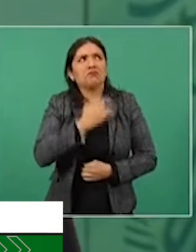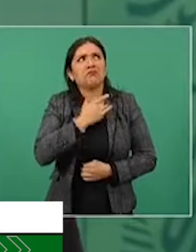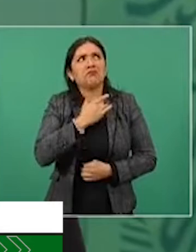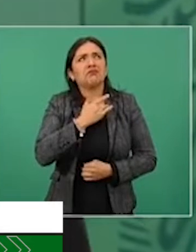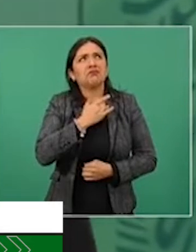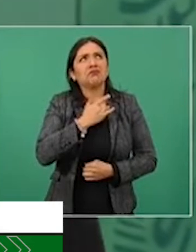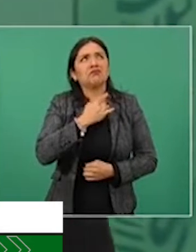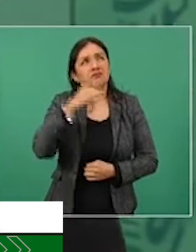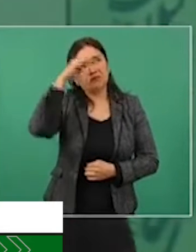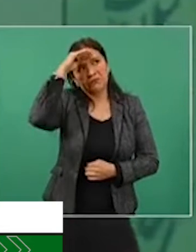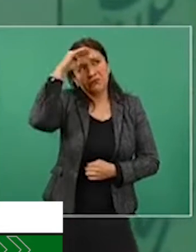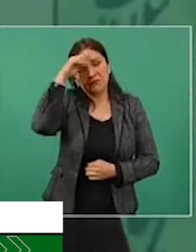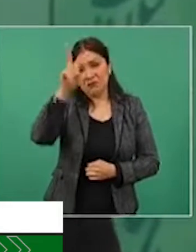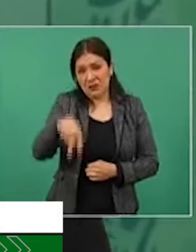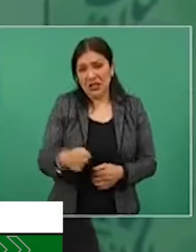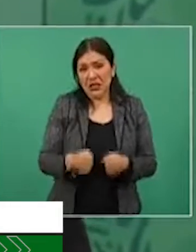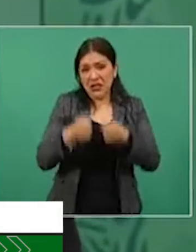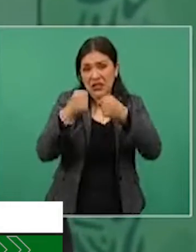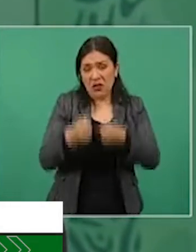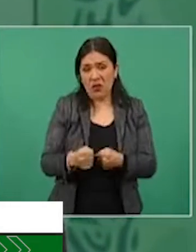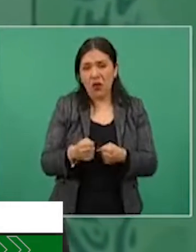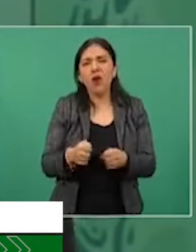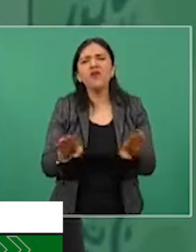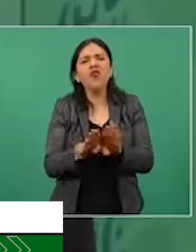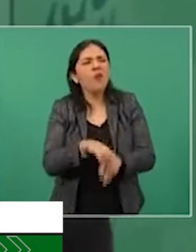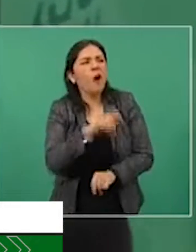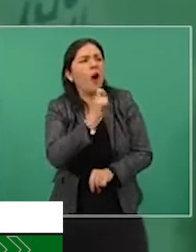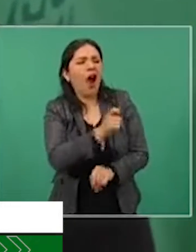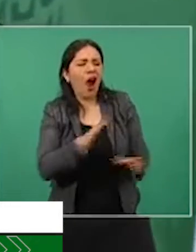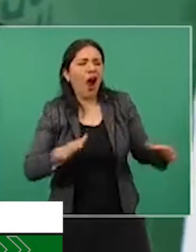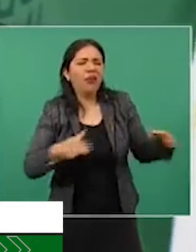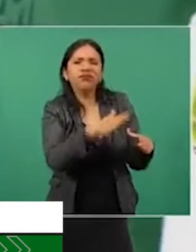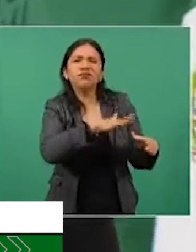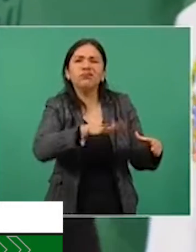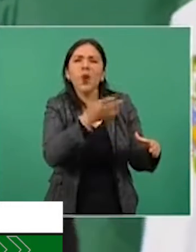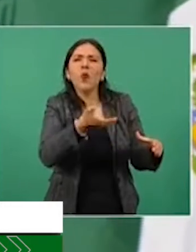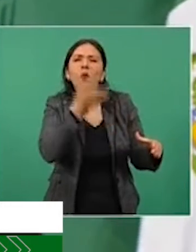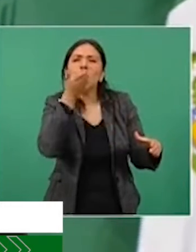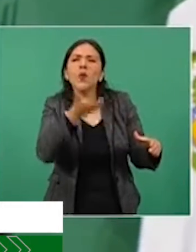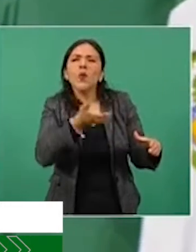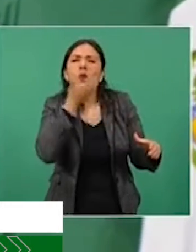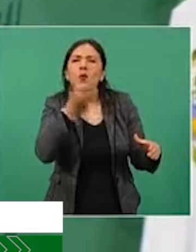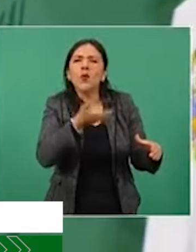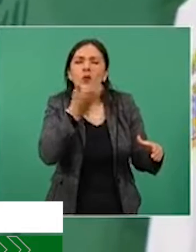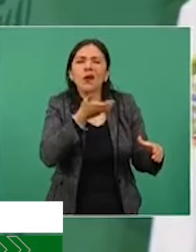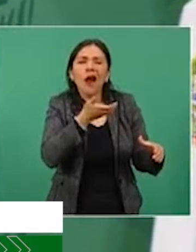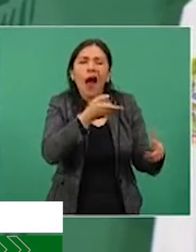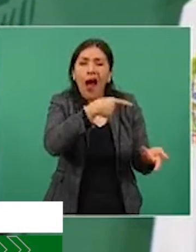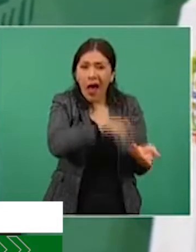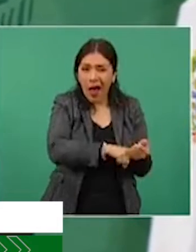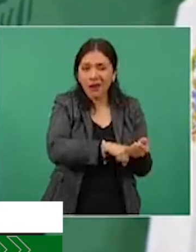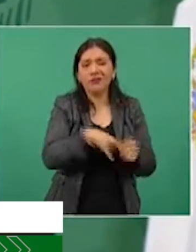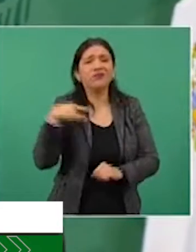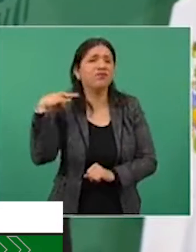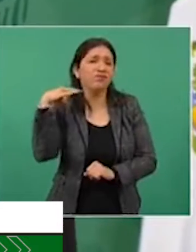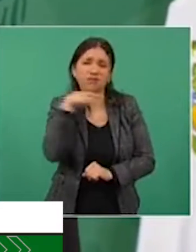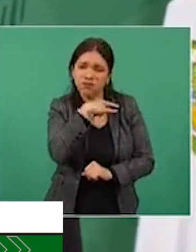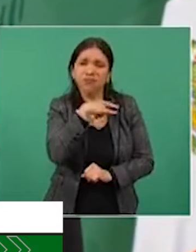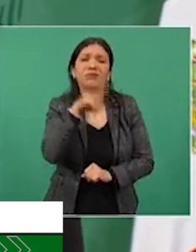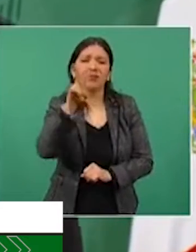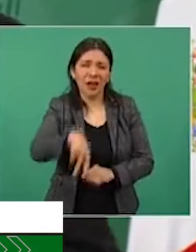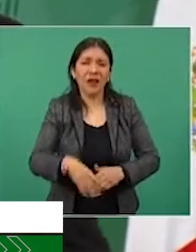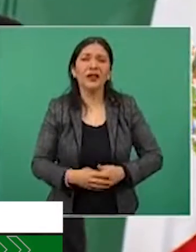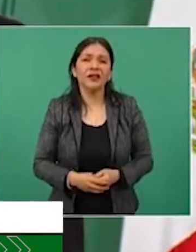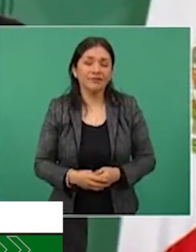el presidente López Obrador acusó al INE de obstaculizar la democracia ante la decisión del Instituto Electoral de posponer temporalmente la